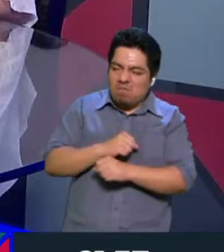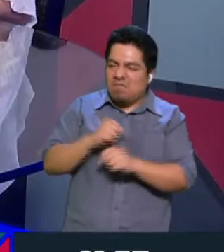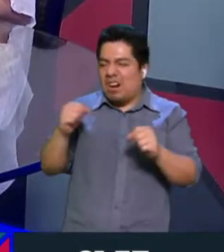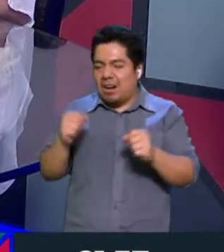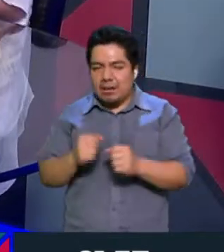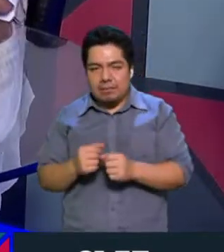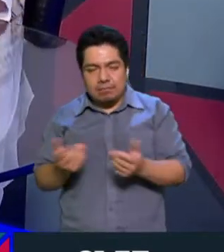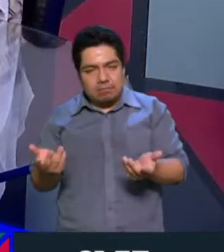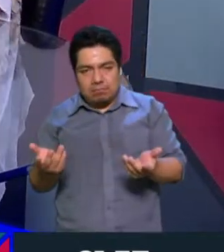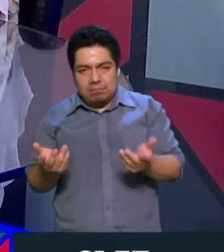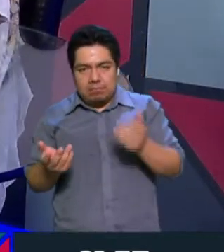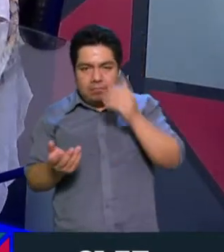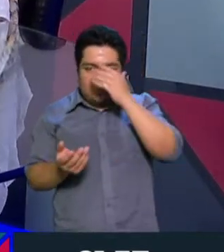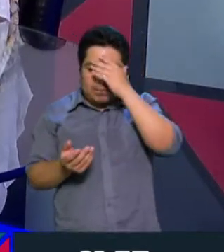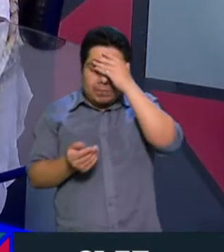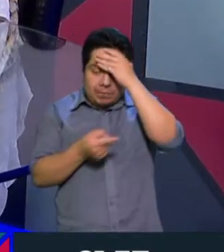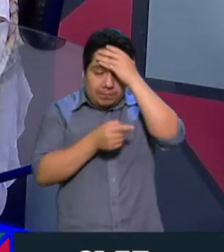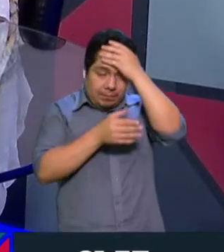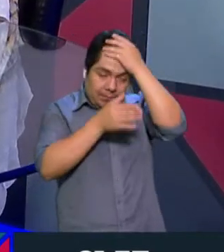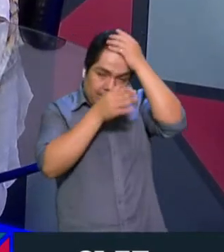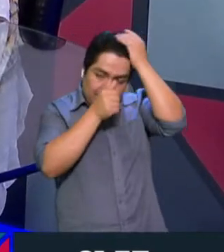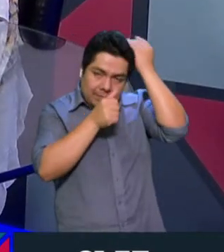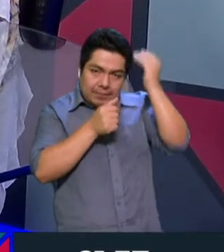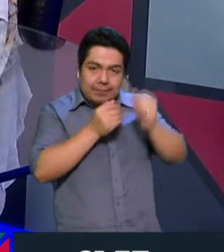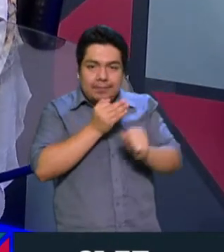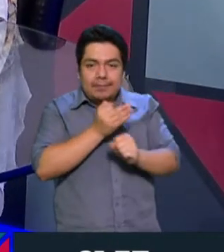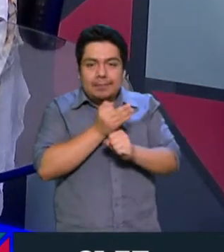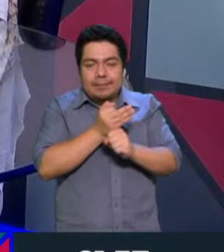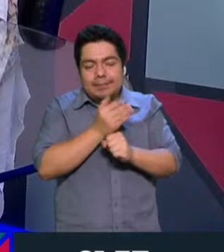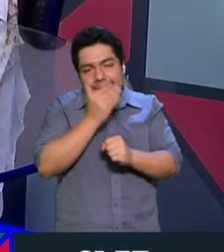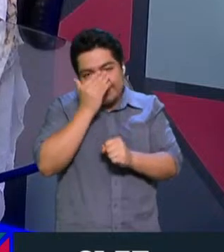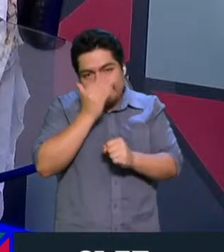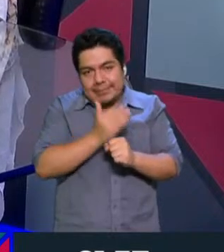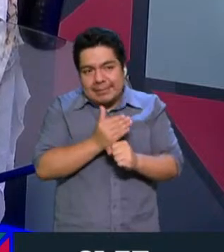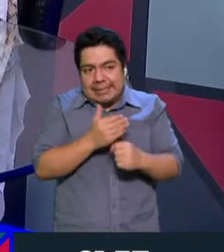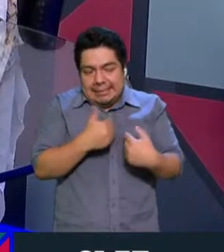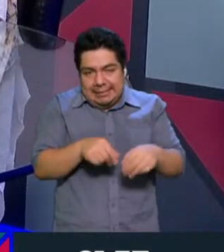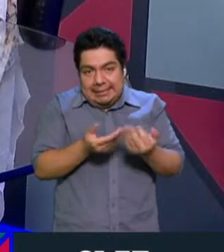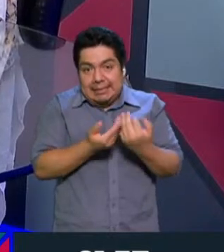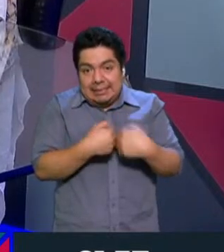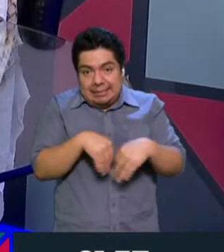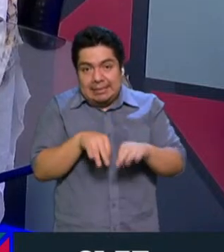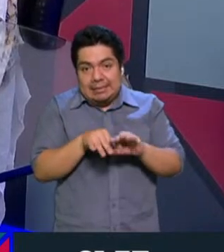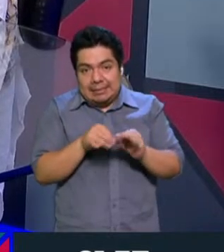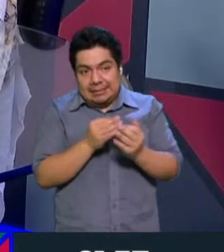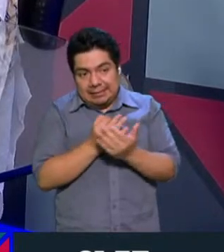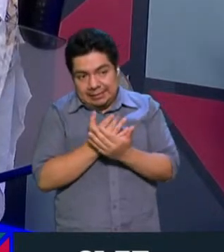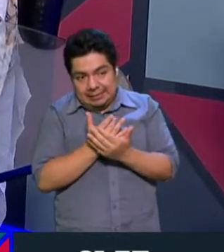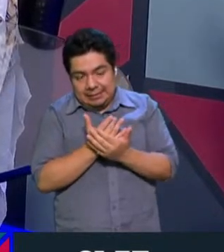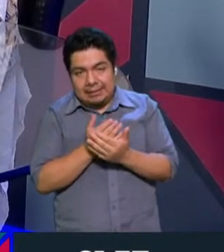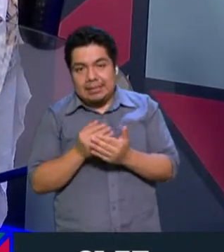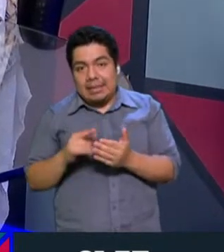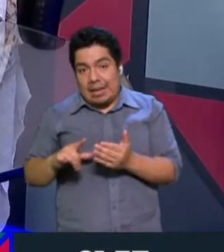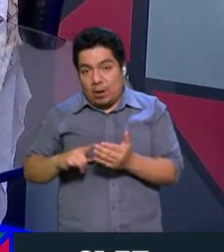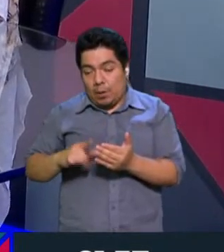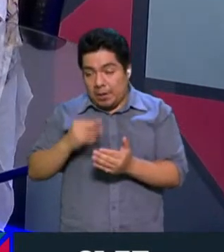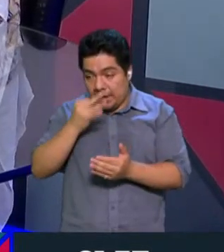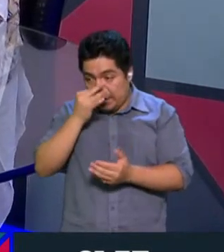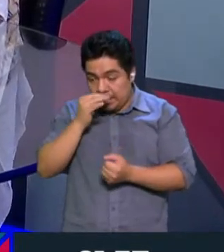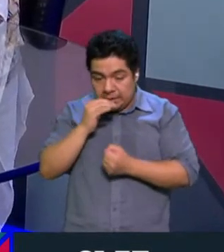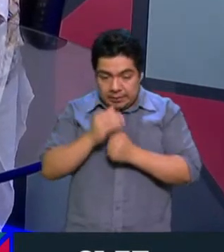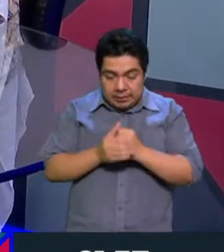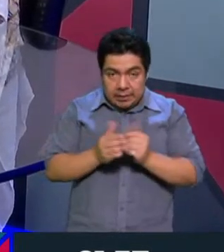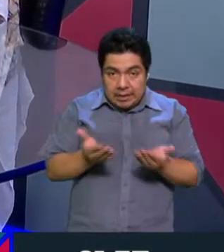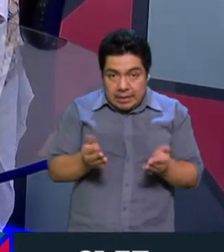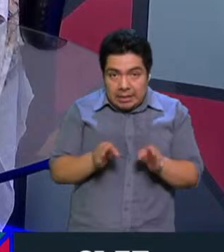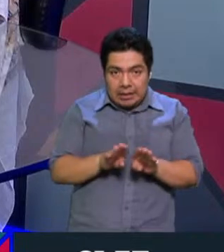coincido completamente contigo que estamos en un momento crucial en el que estamos cerrando un ciclo y pues hay que verlo de esa